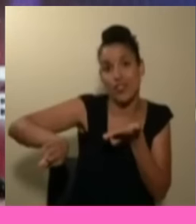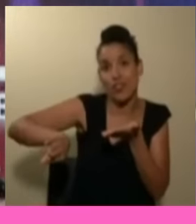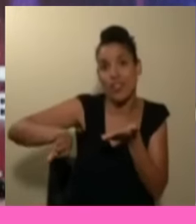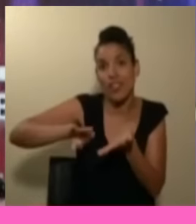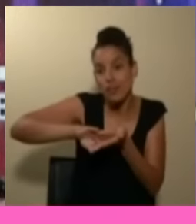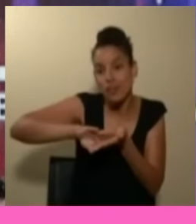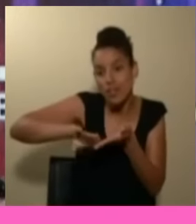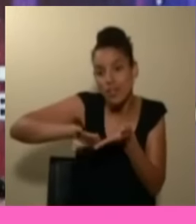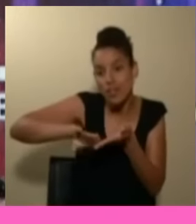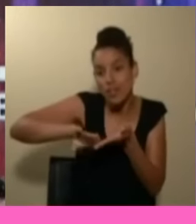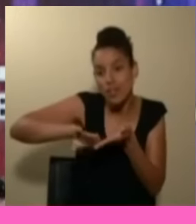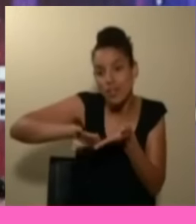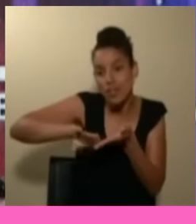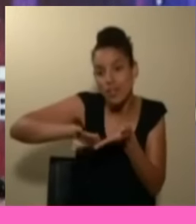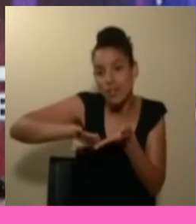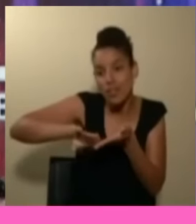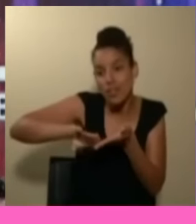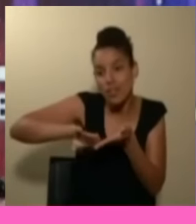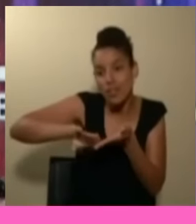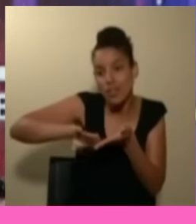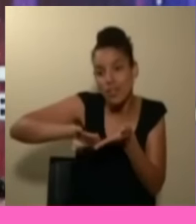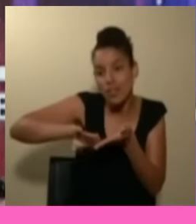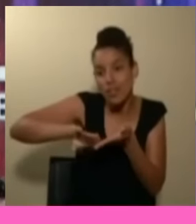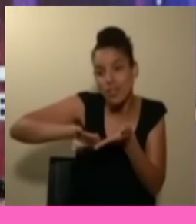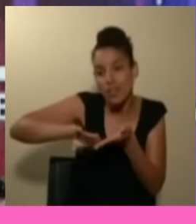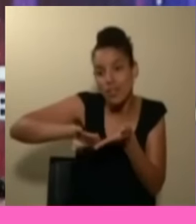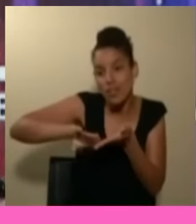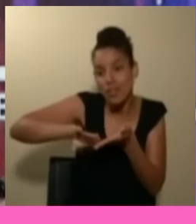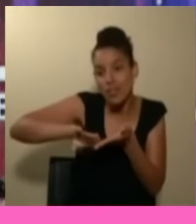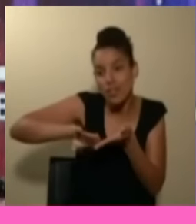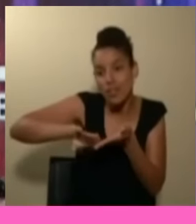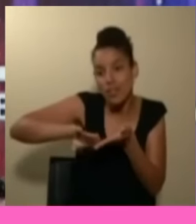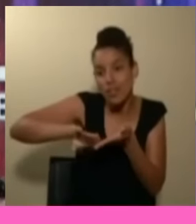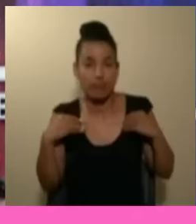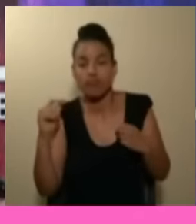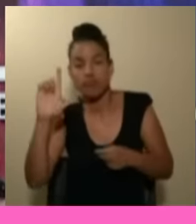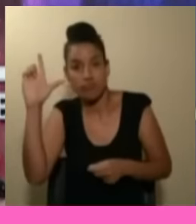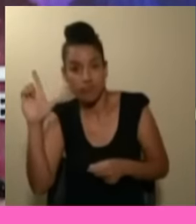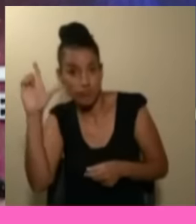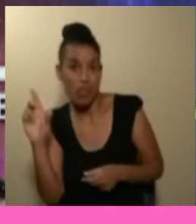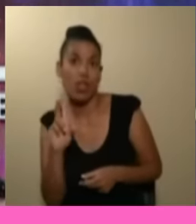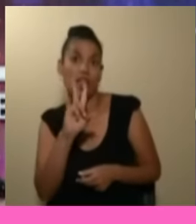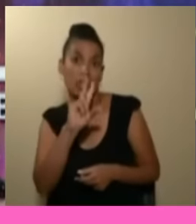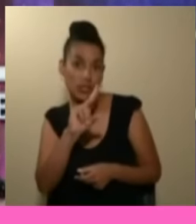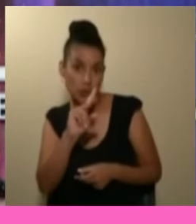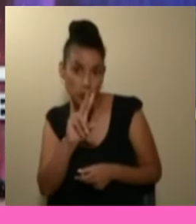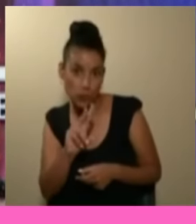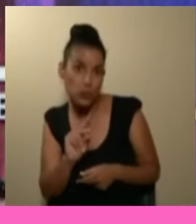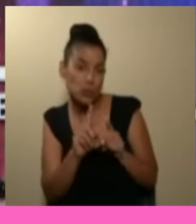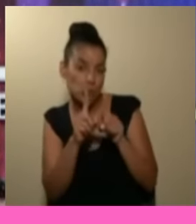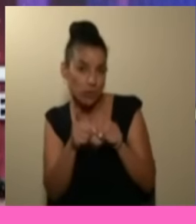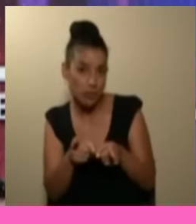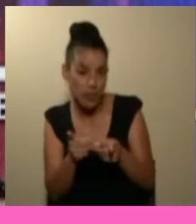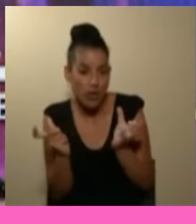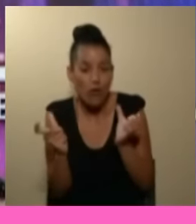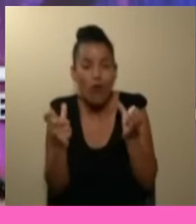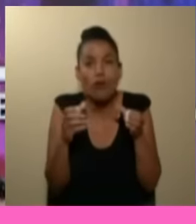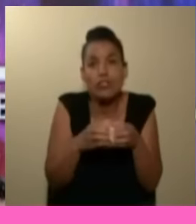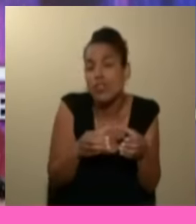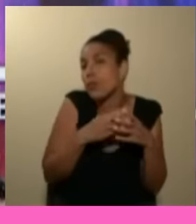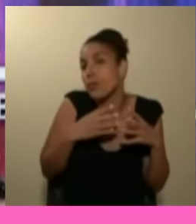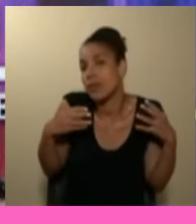los consejos, los históricos consejos de primaria, de secundaria y de educación técnica. Consejo de